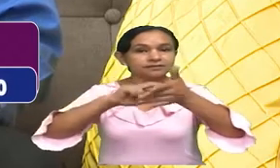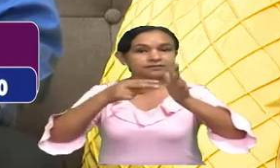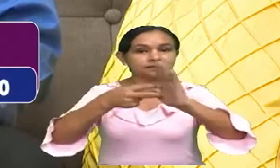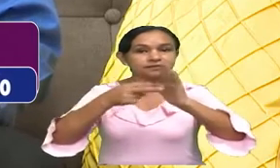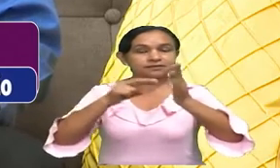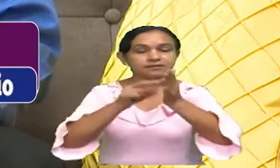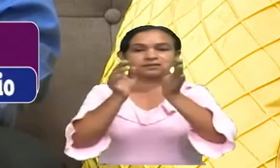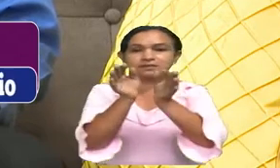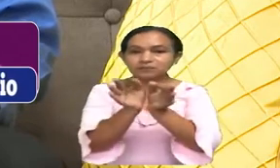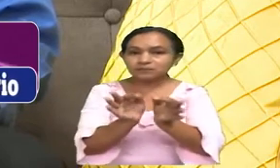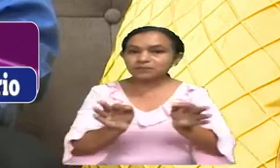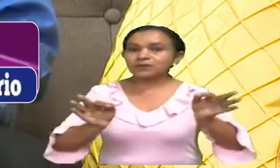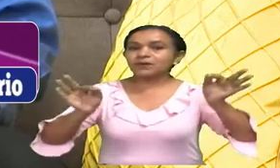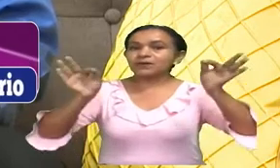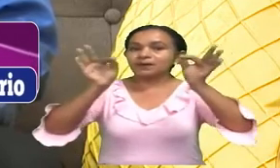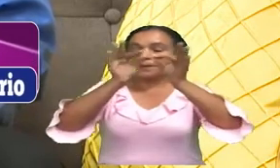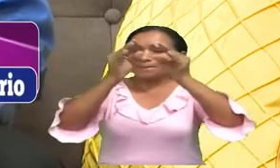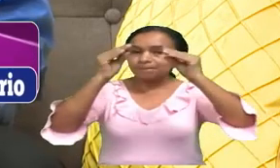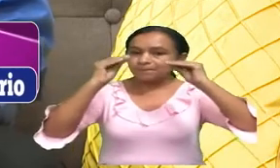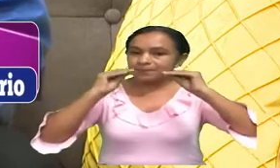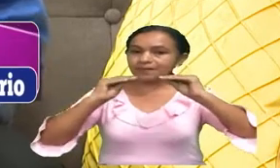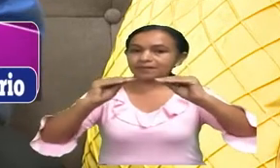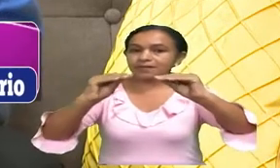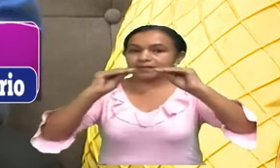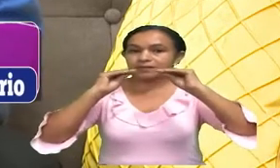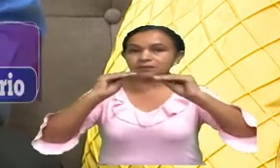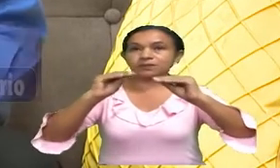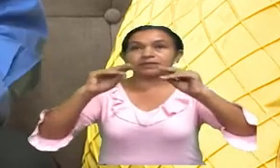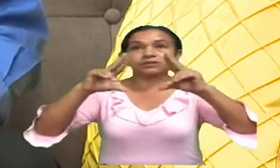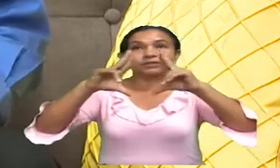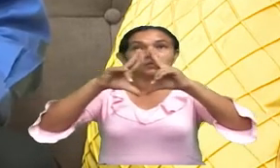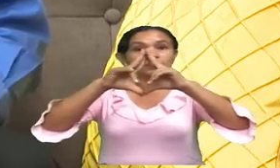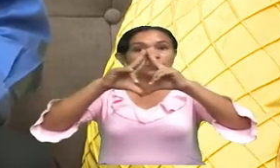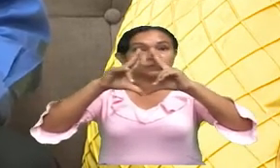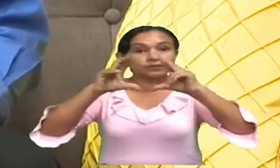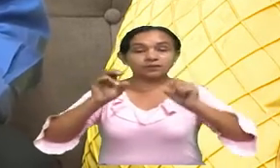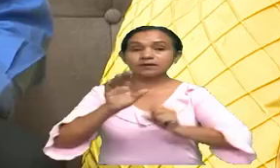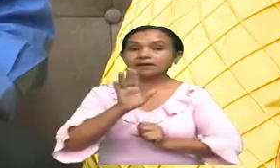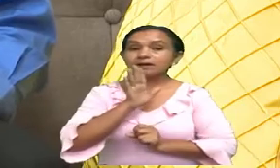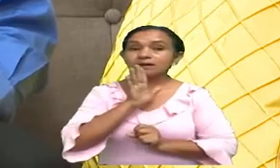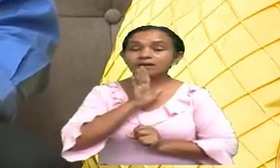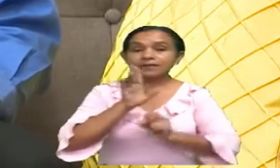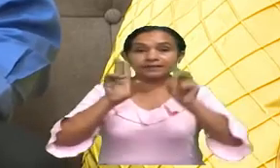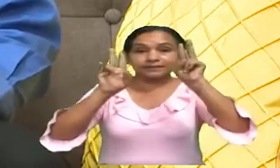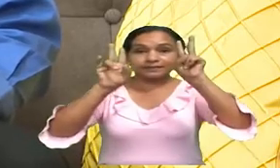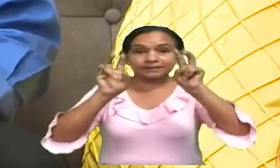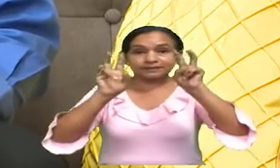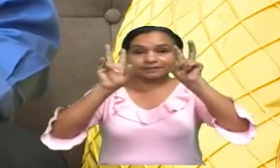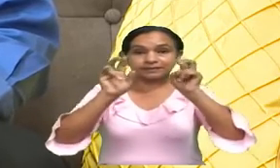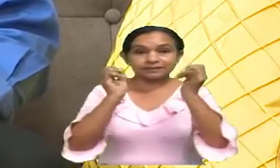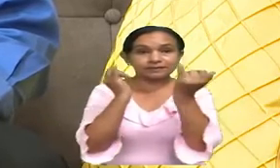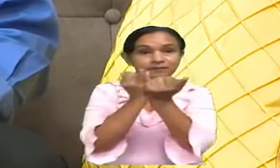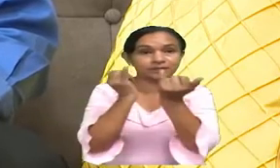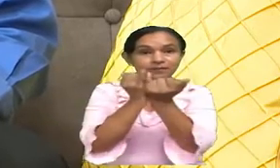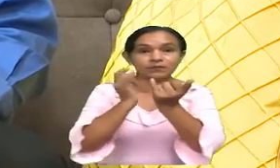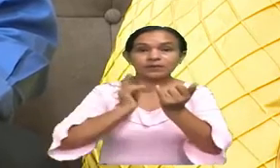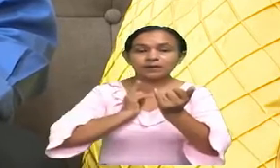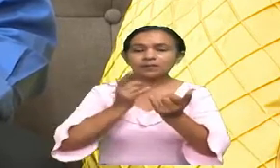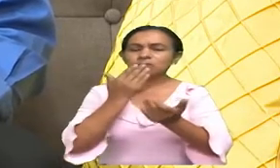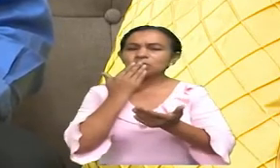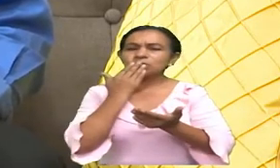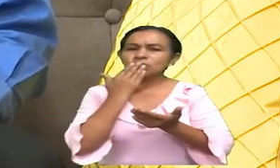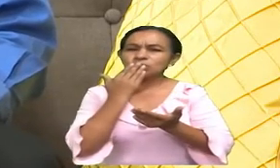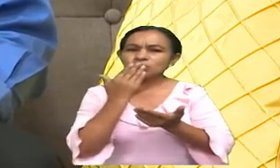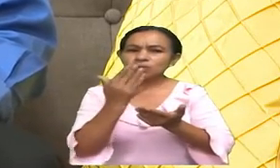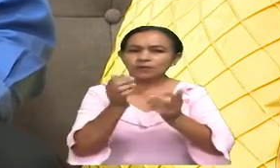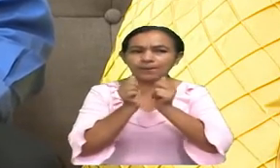momento muy importante para la educación superior de nuestro país y pues para conversar con ese tema también me encuentro muy bien acompañado